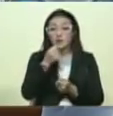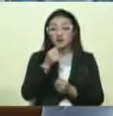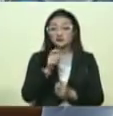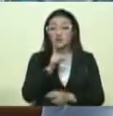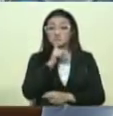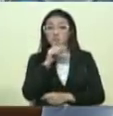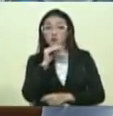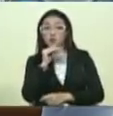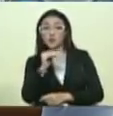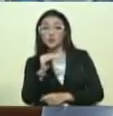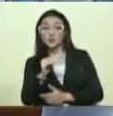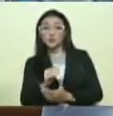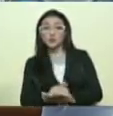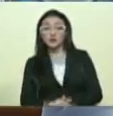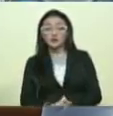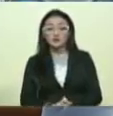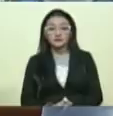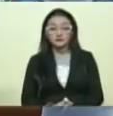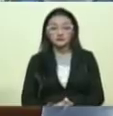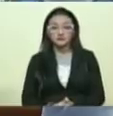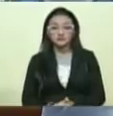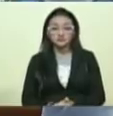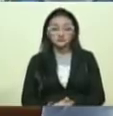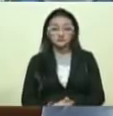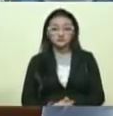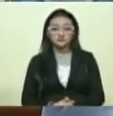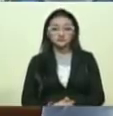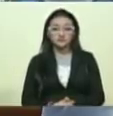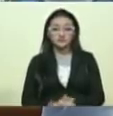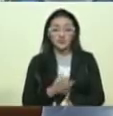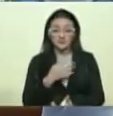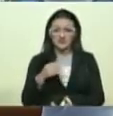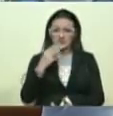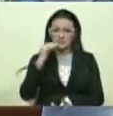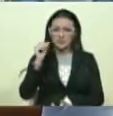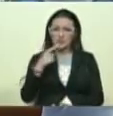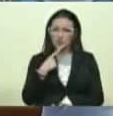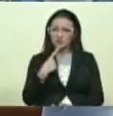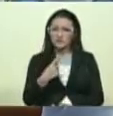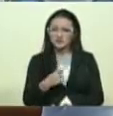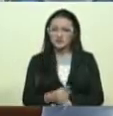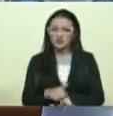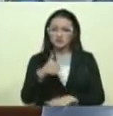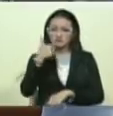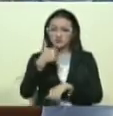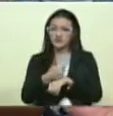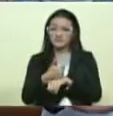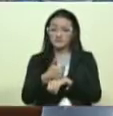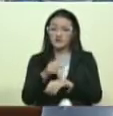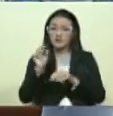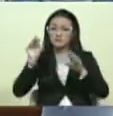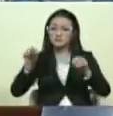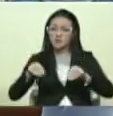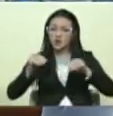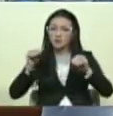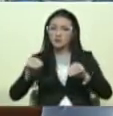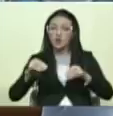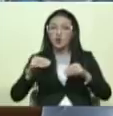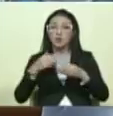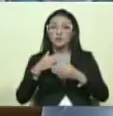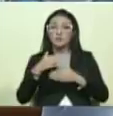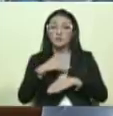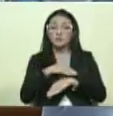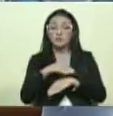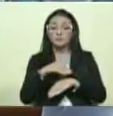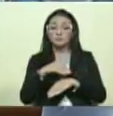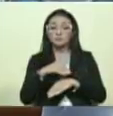esa cruzada a la cual el presidente de la República como jefe de Estado ha llamado a todos los poderes públicos, tiene en